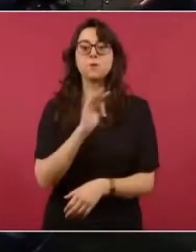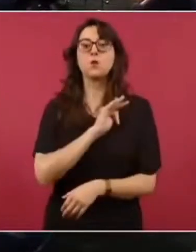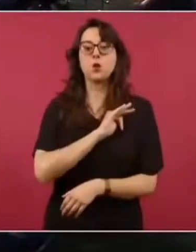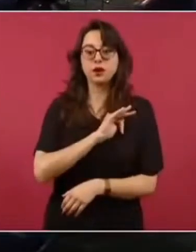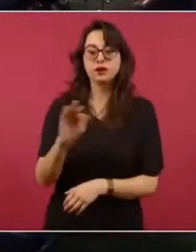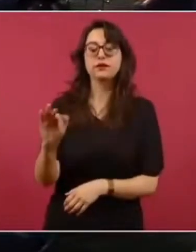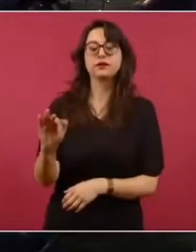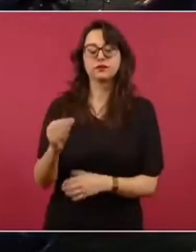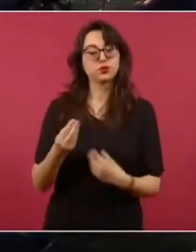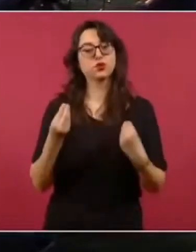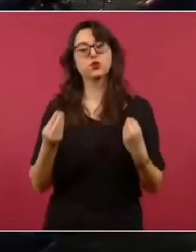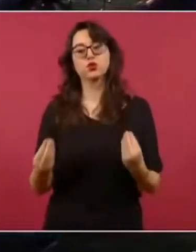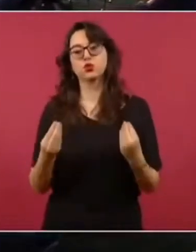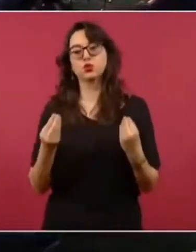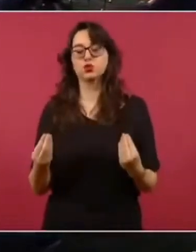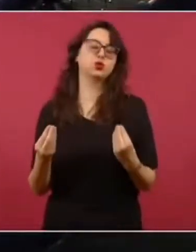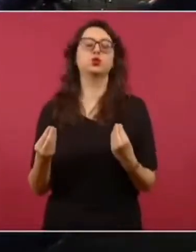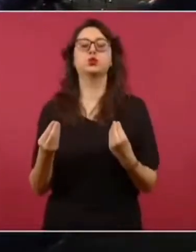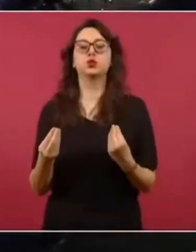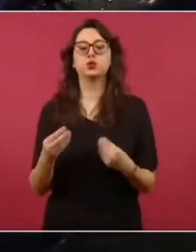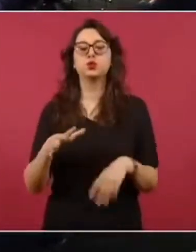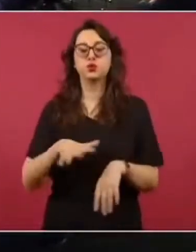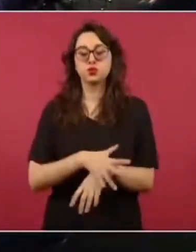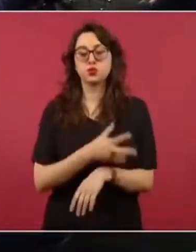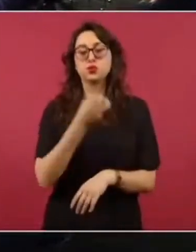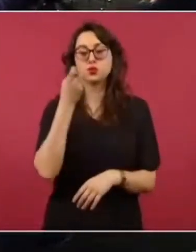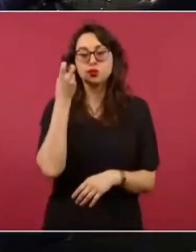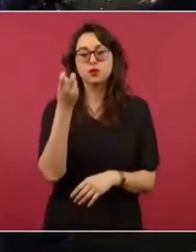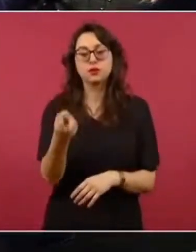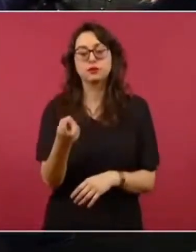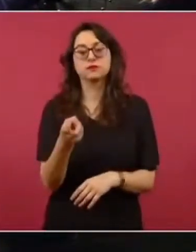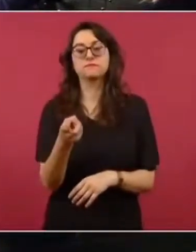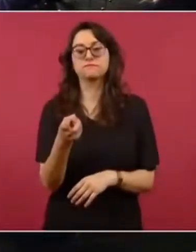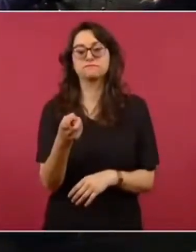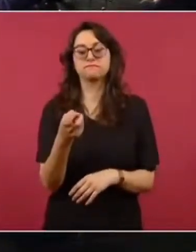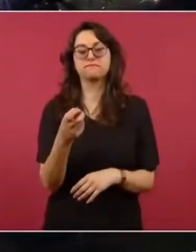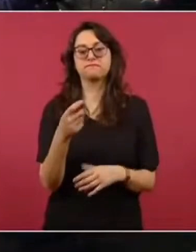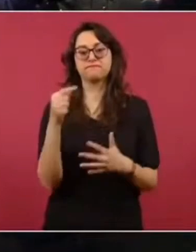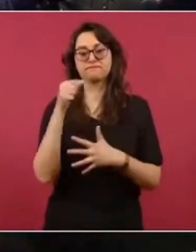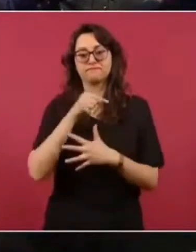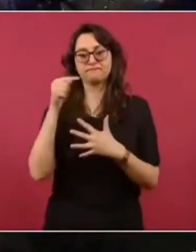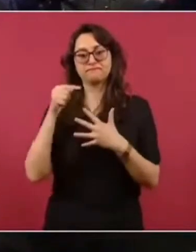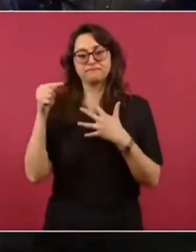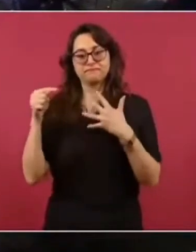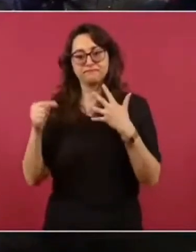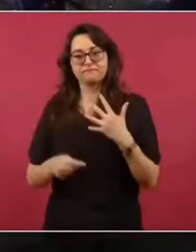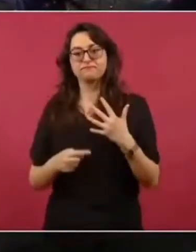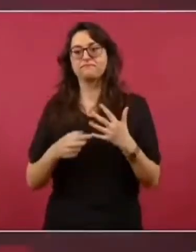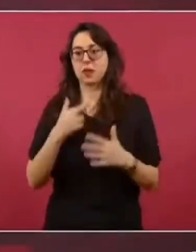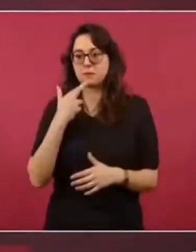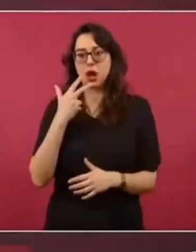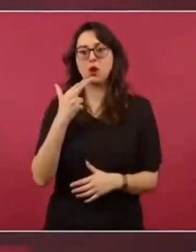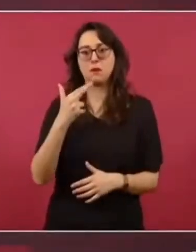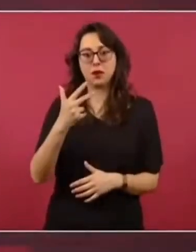Entonces, por eso y por otras acciones ha ido